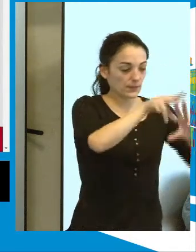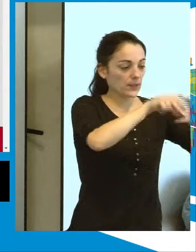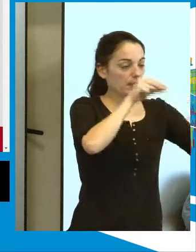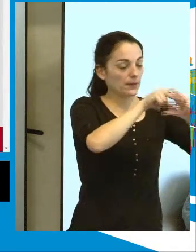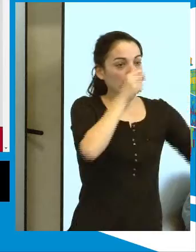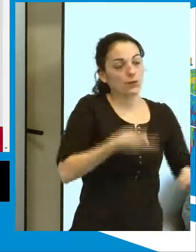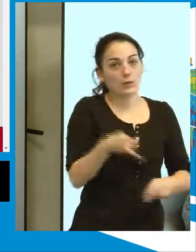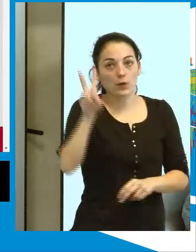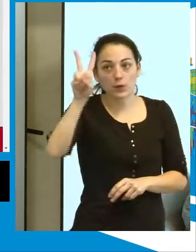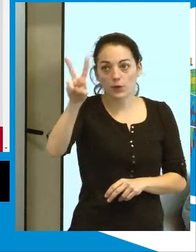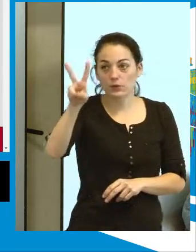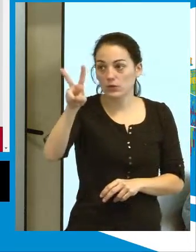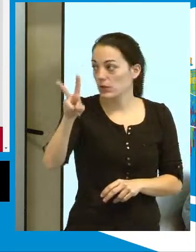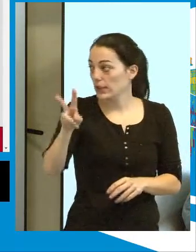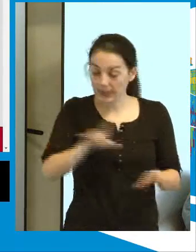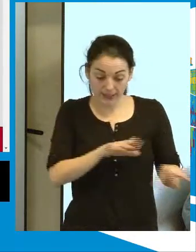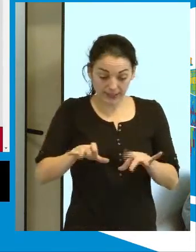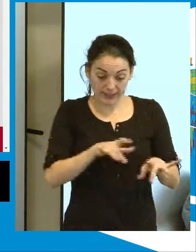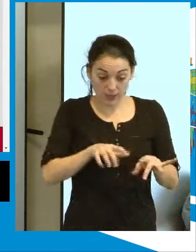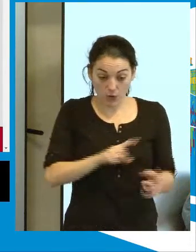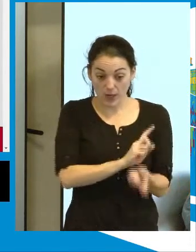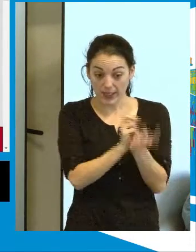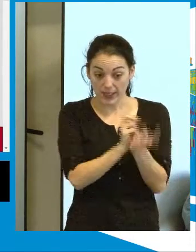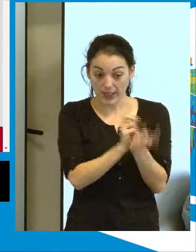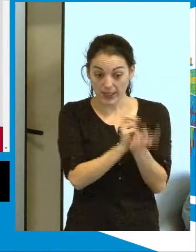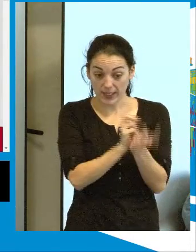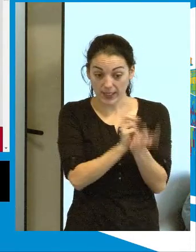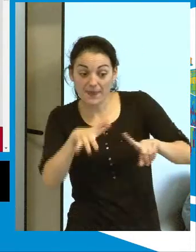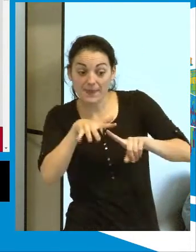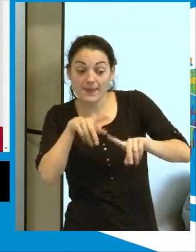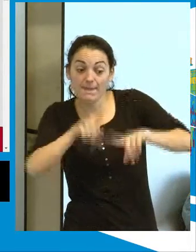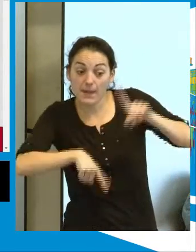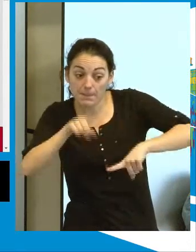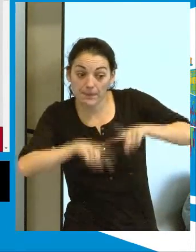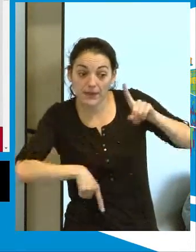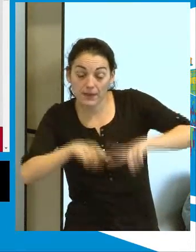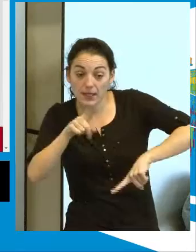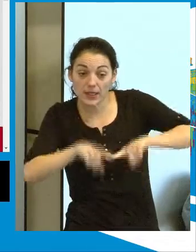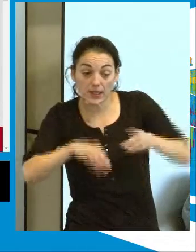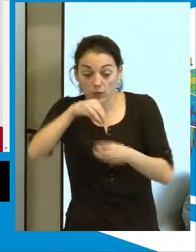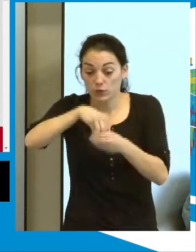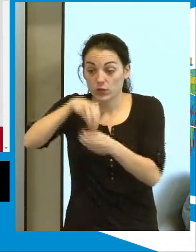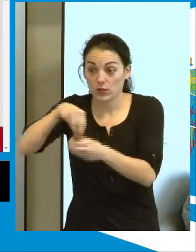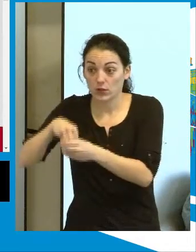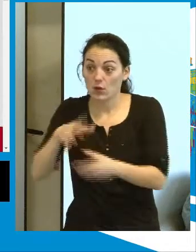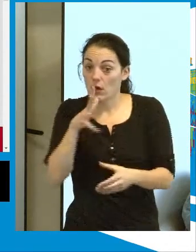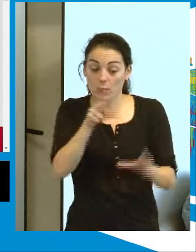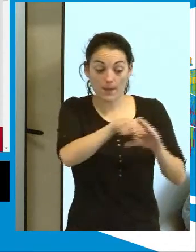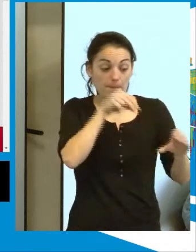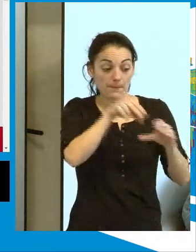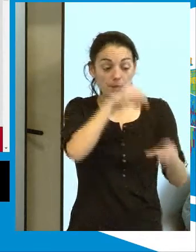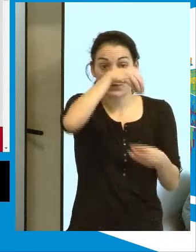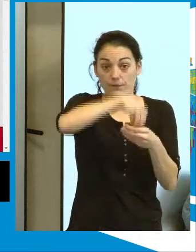número 2, como veis el teclado virtual va cambiando según el contenido al que vamos accediendo. Ahora estamos en un vídeo y lo